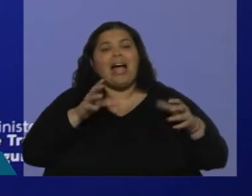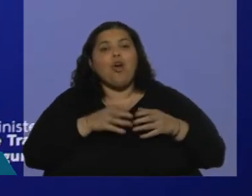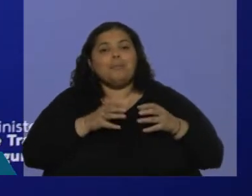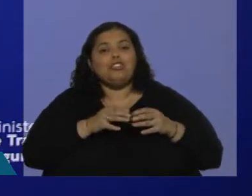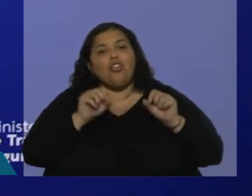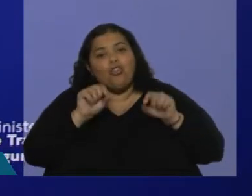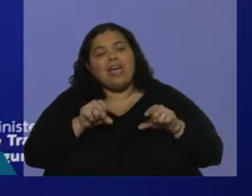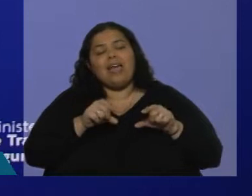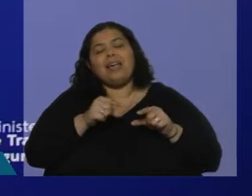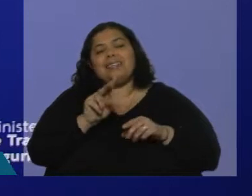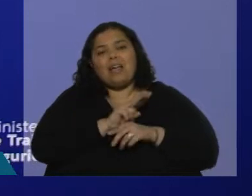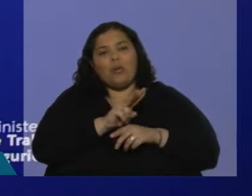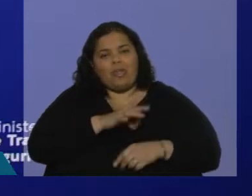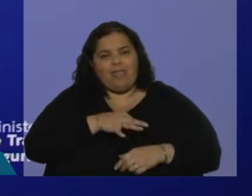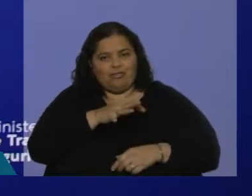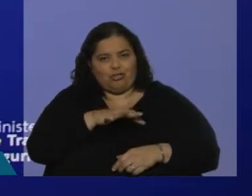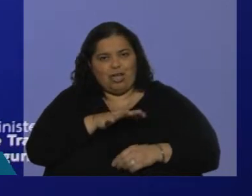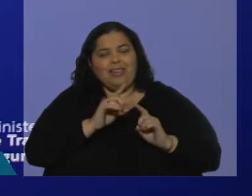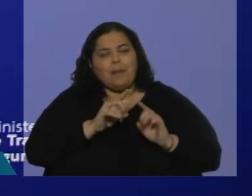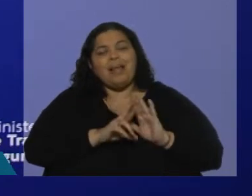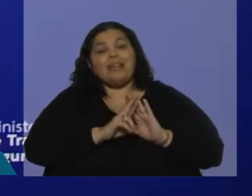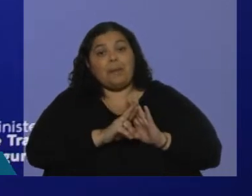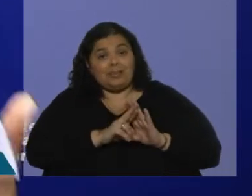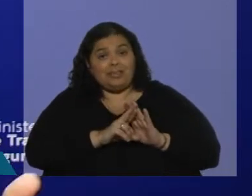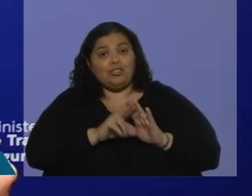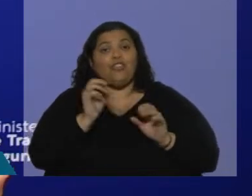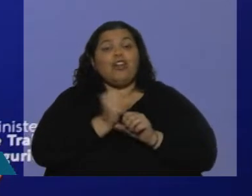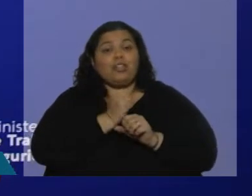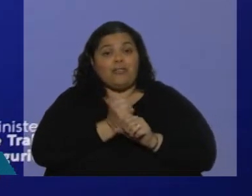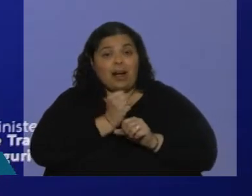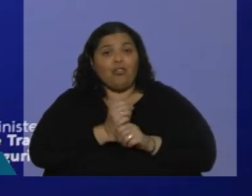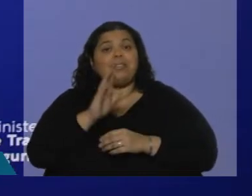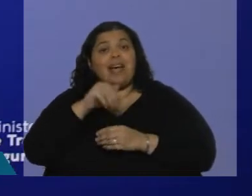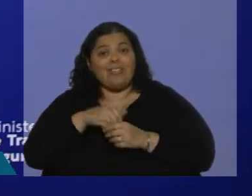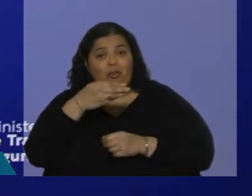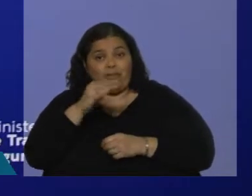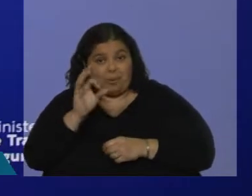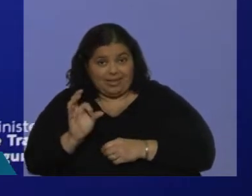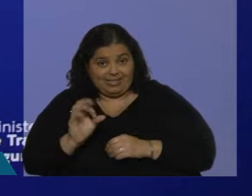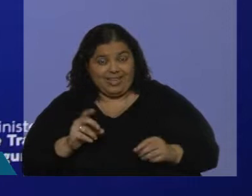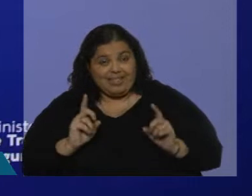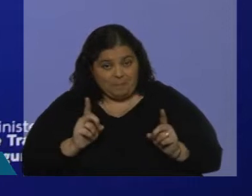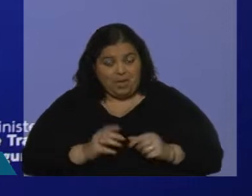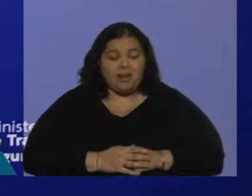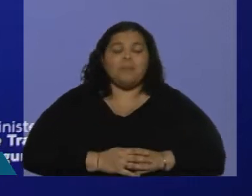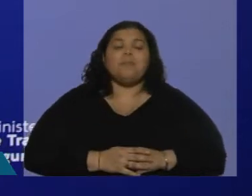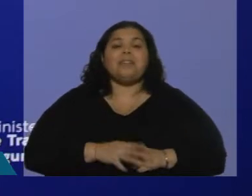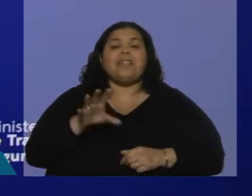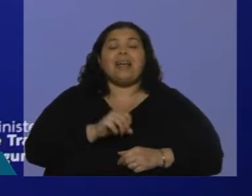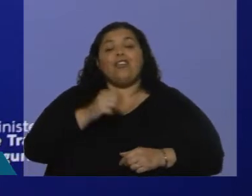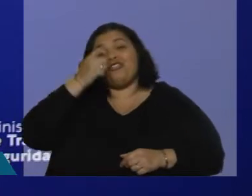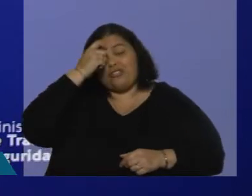y obviamente también la representación de los trabajadores en el banco de previsión social con sus técnicos